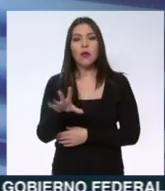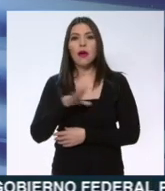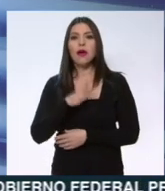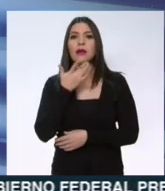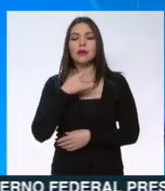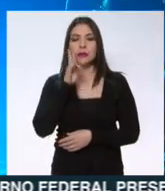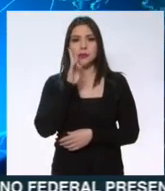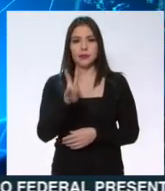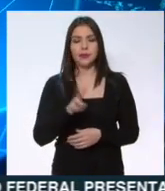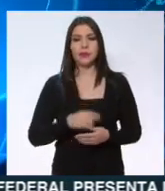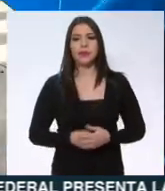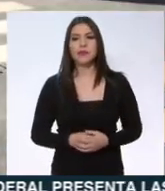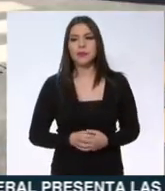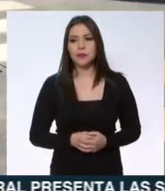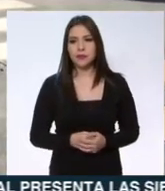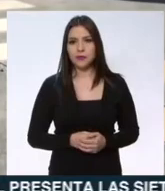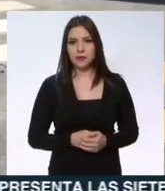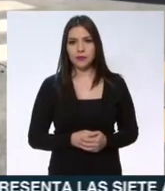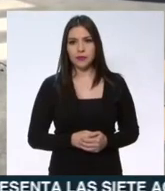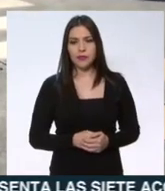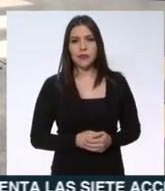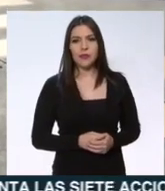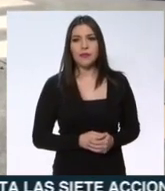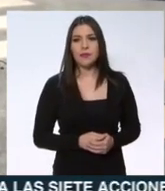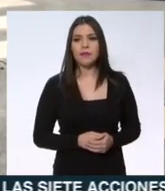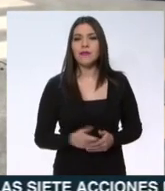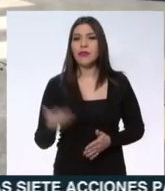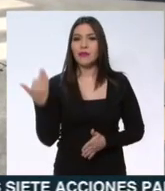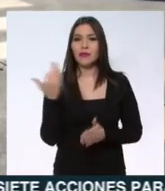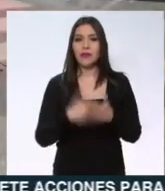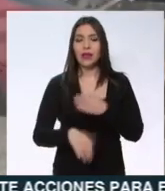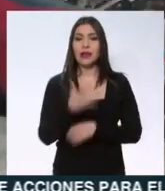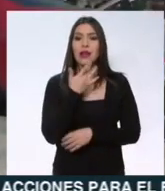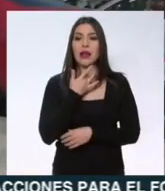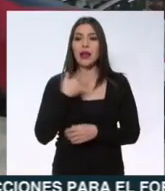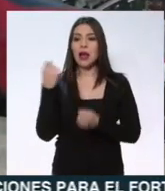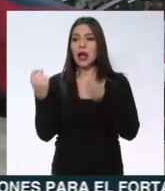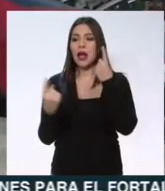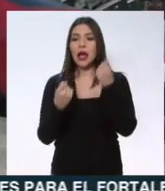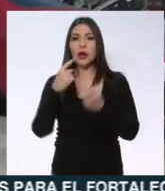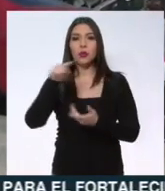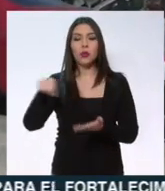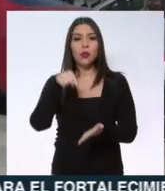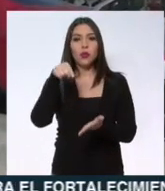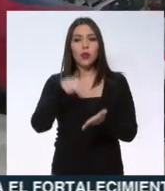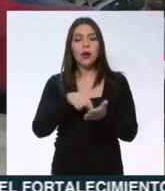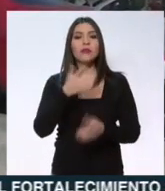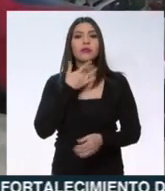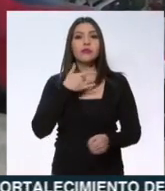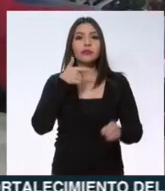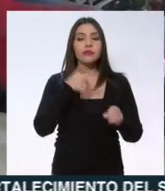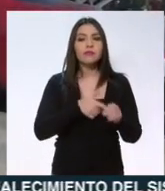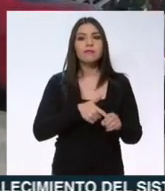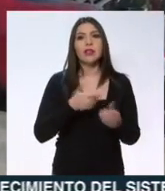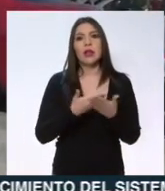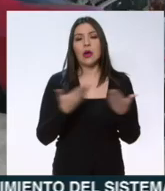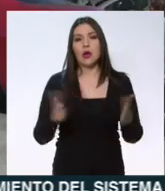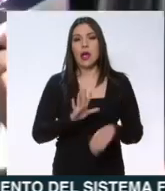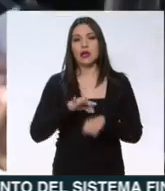ocurrió. El desabasto de combustible en algunas gasolineras de la Ciudad de México ya es una